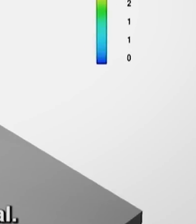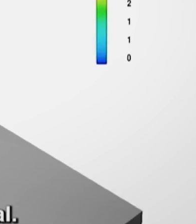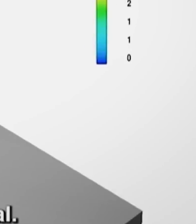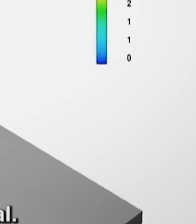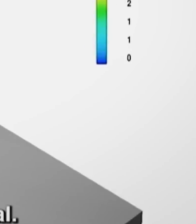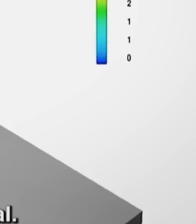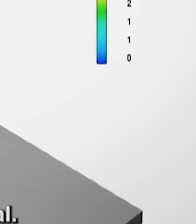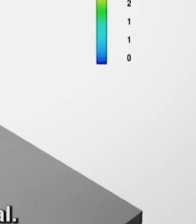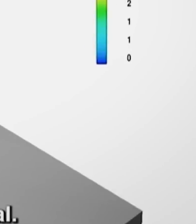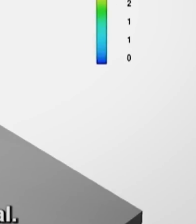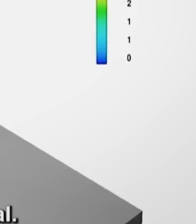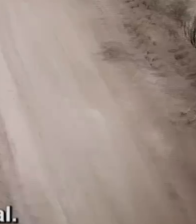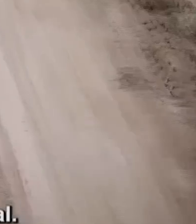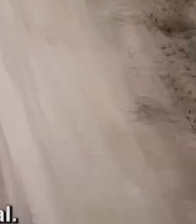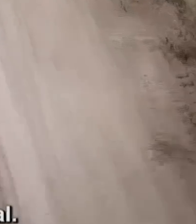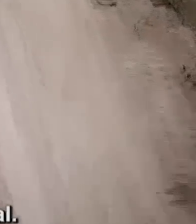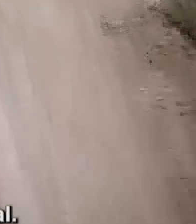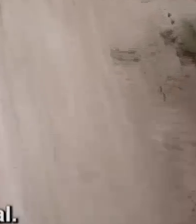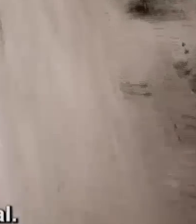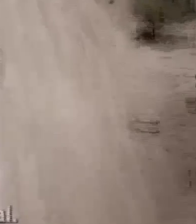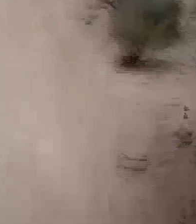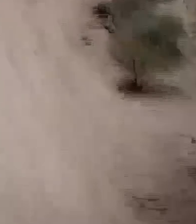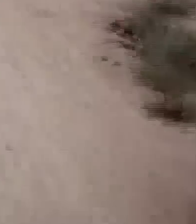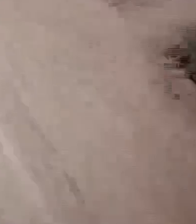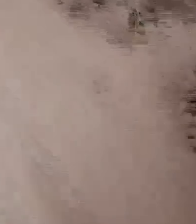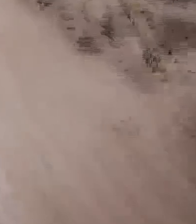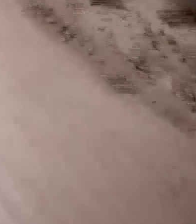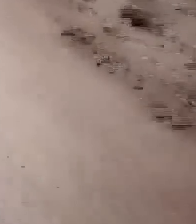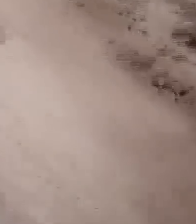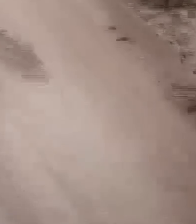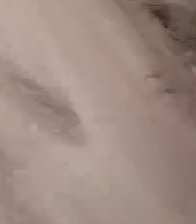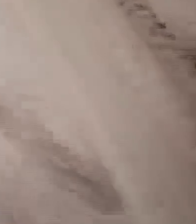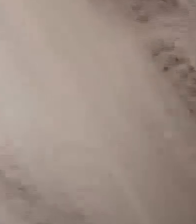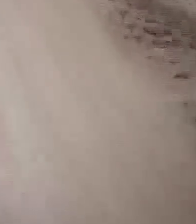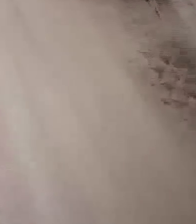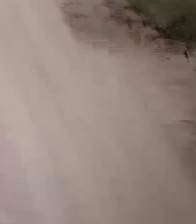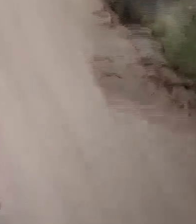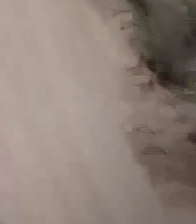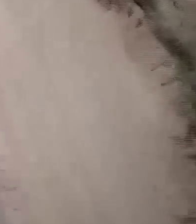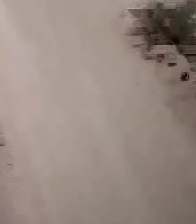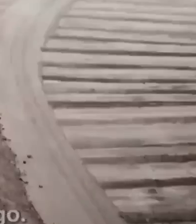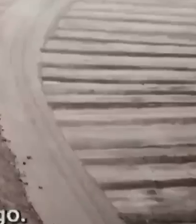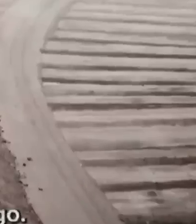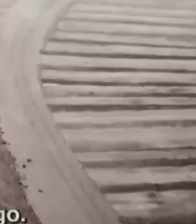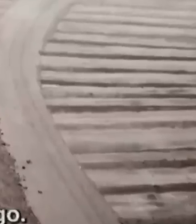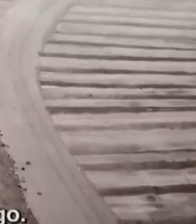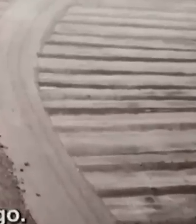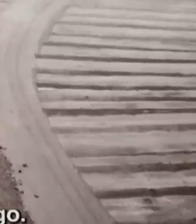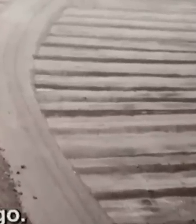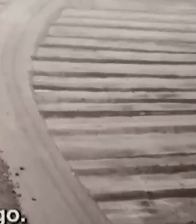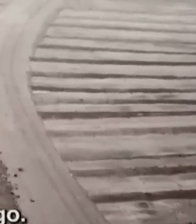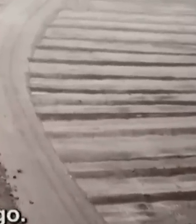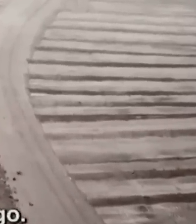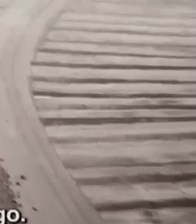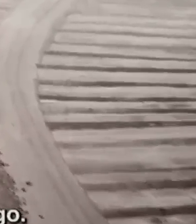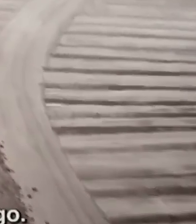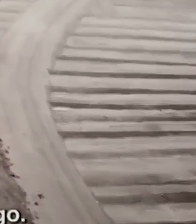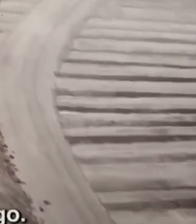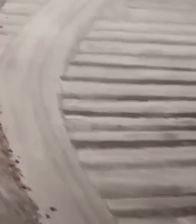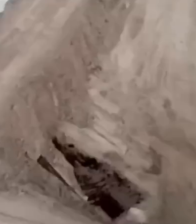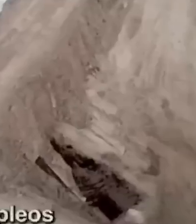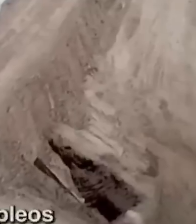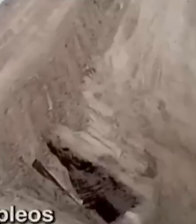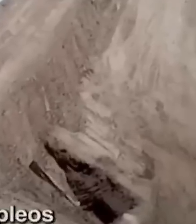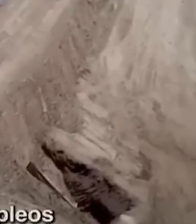de 55 kilómetros totales del canal principal. En junio, se licitarán los trabajos restantes para incorporar las nuevas hectáreas